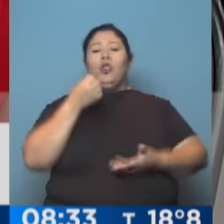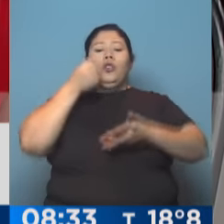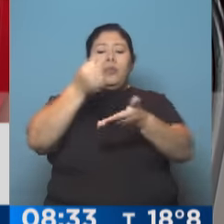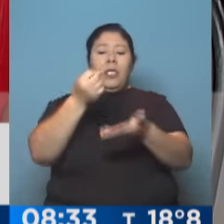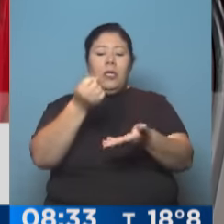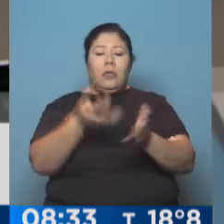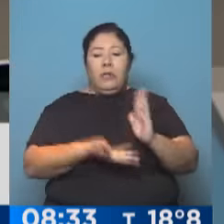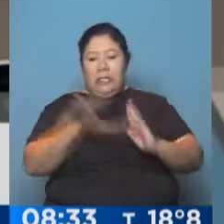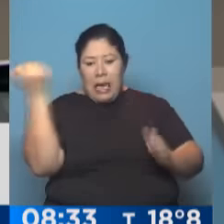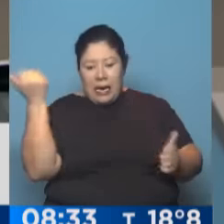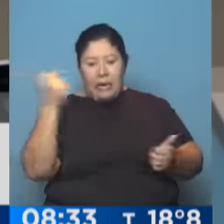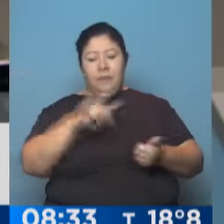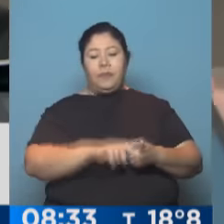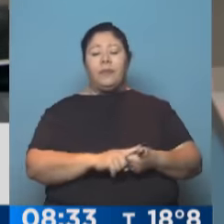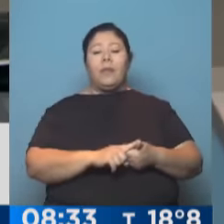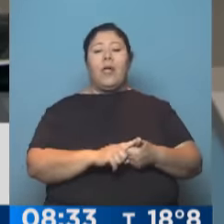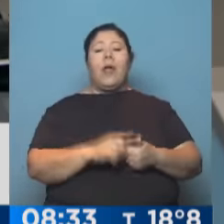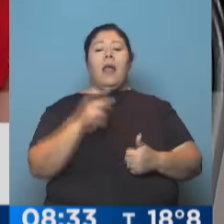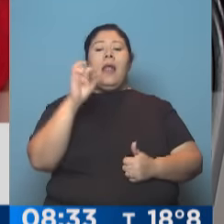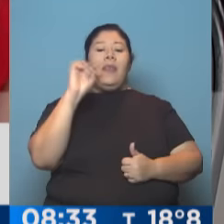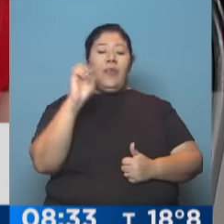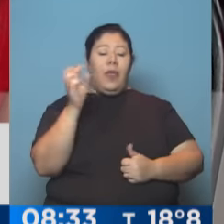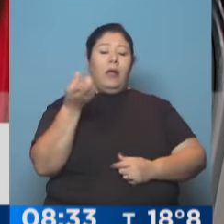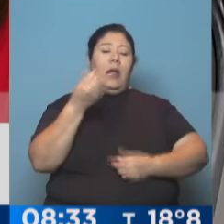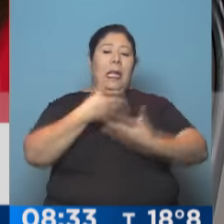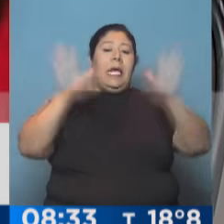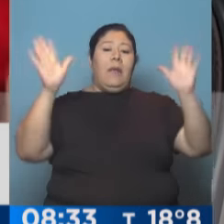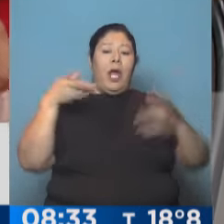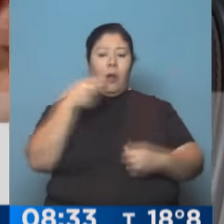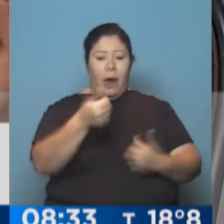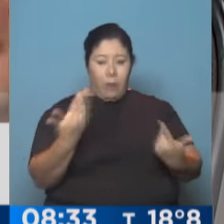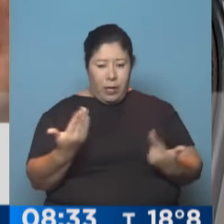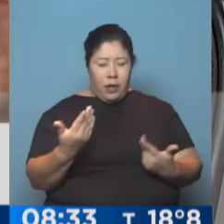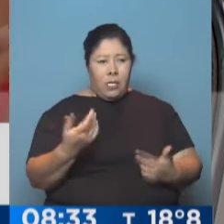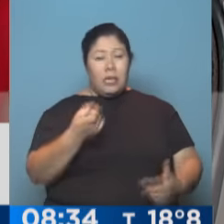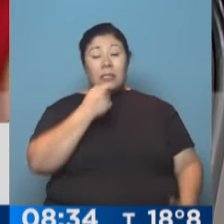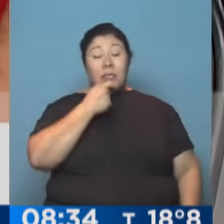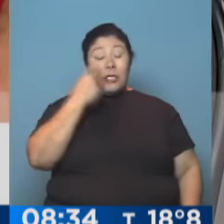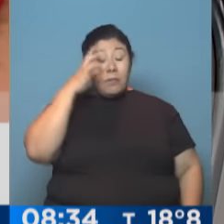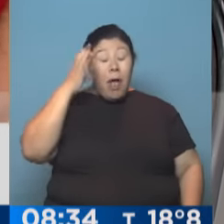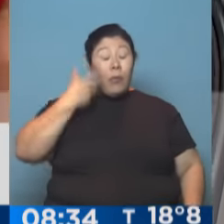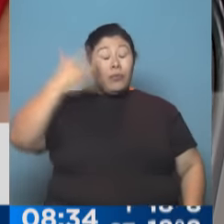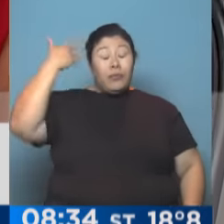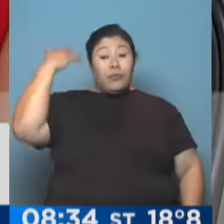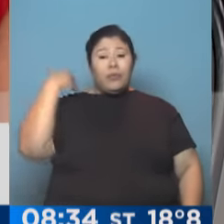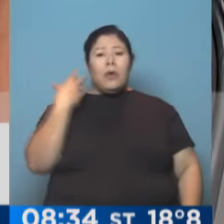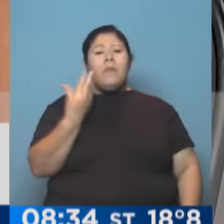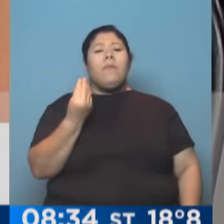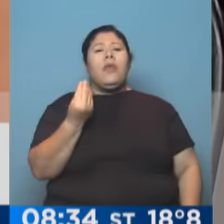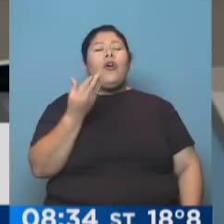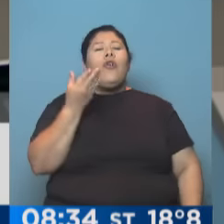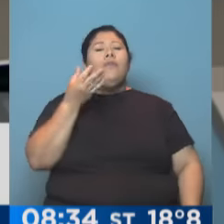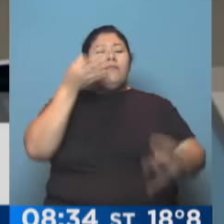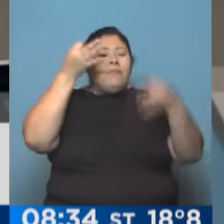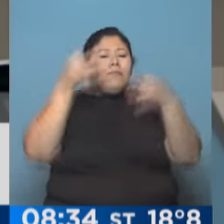eh liberar el control cambiario a mí me da miedo pensar en en lo que pasó tiempo atrás digo el miedo Dónde se ubica en